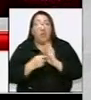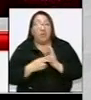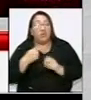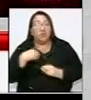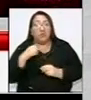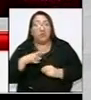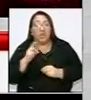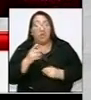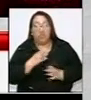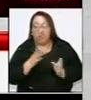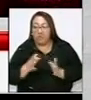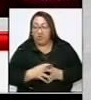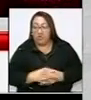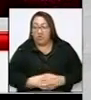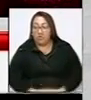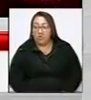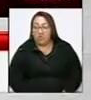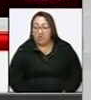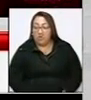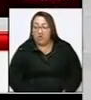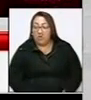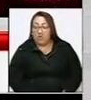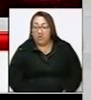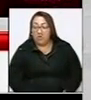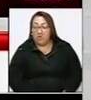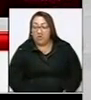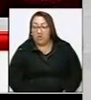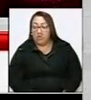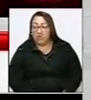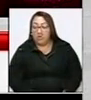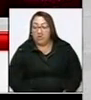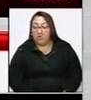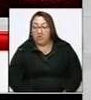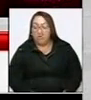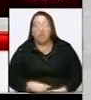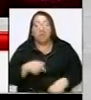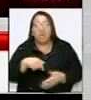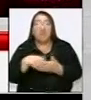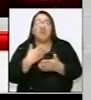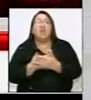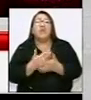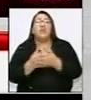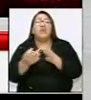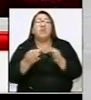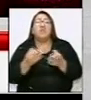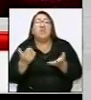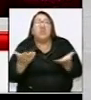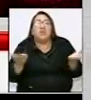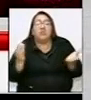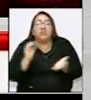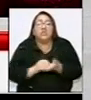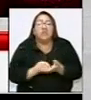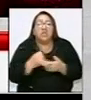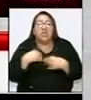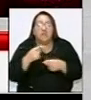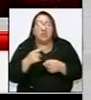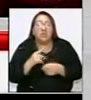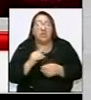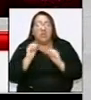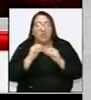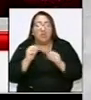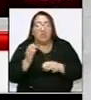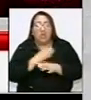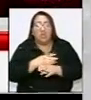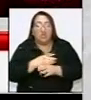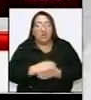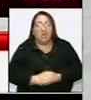sociales, y ella un poco que quería que esté presente para que explique en qué contexto hizo esta invocación